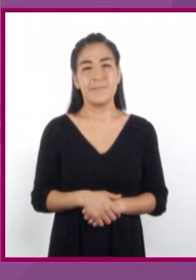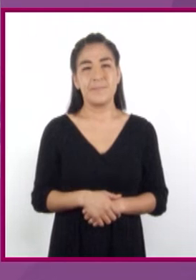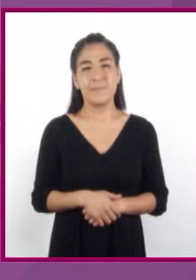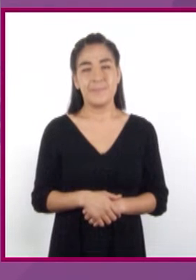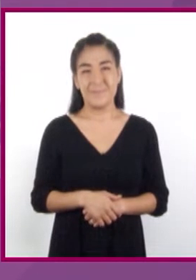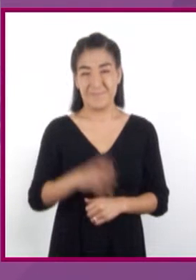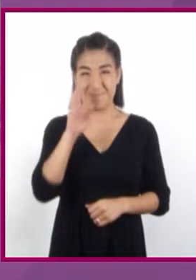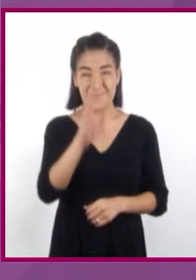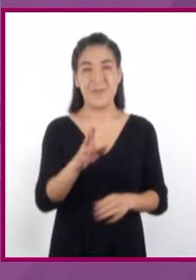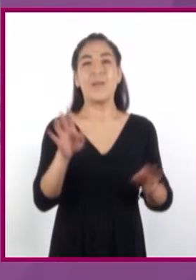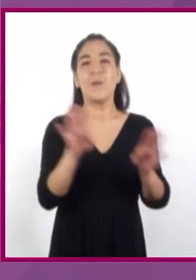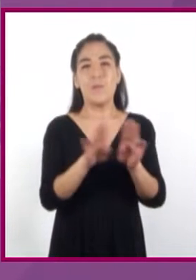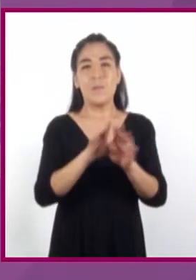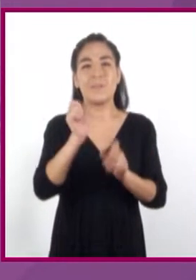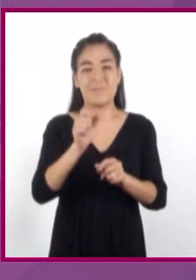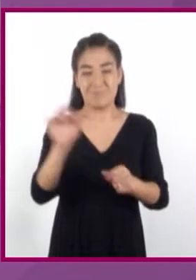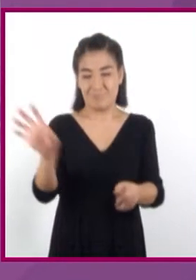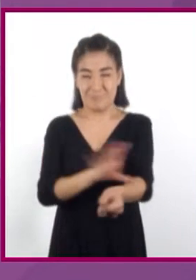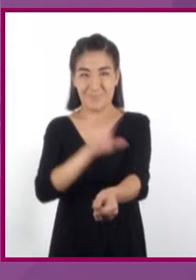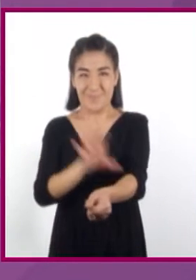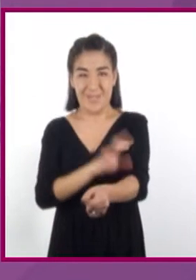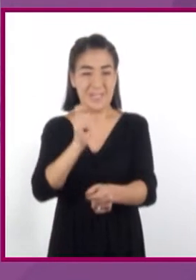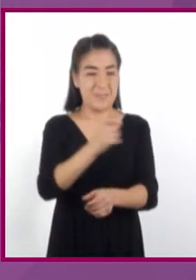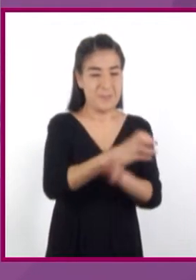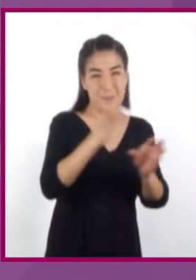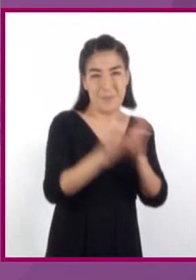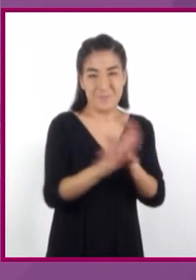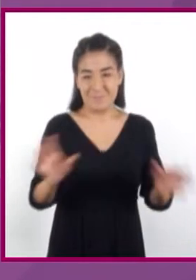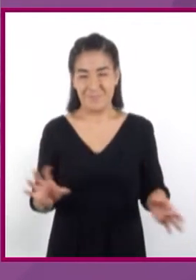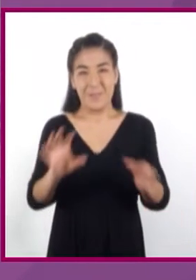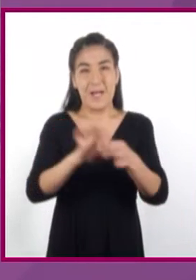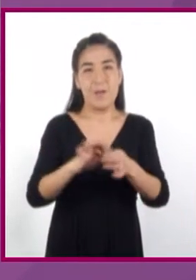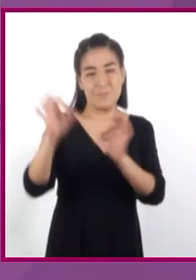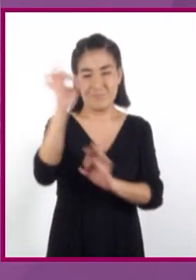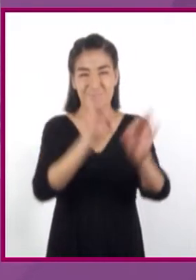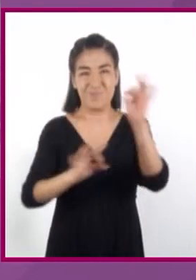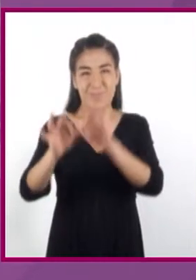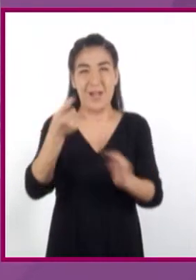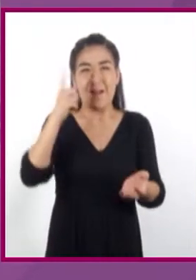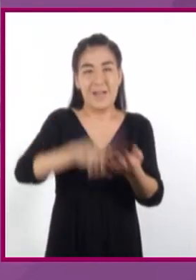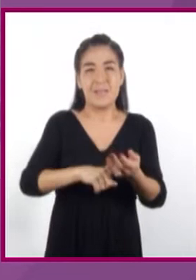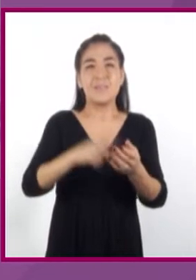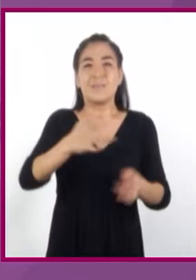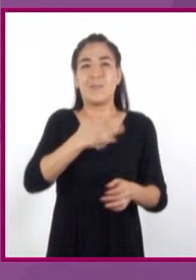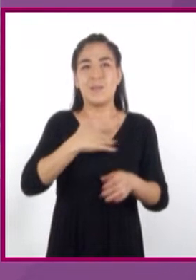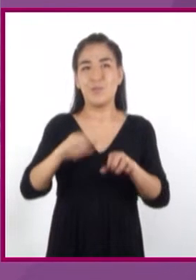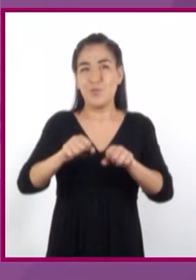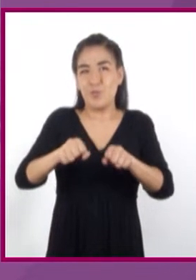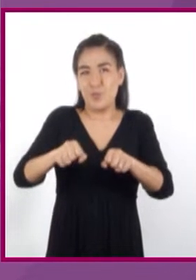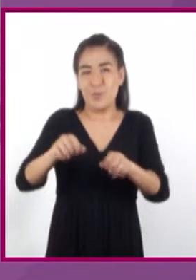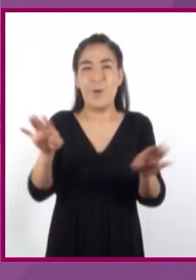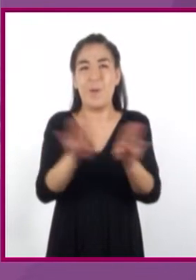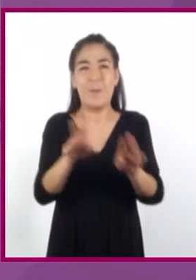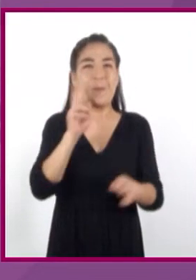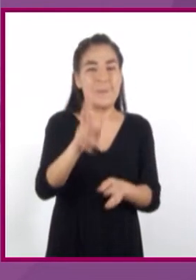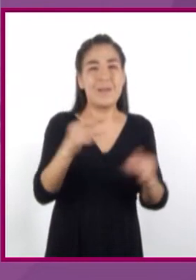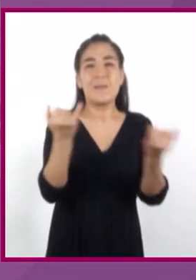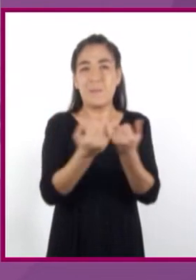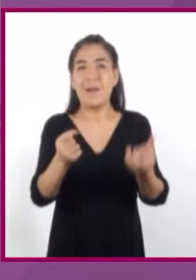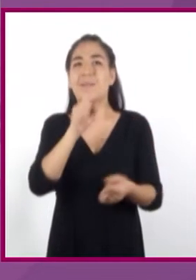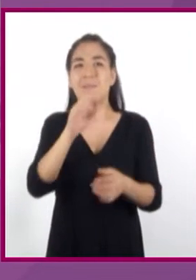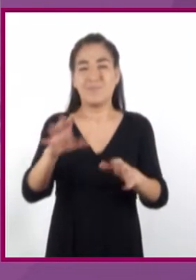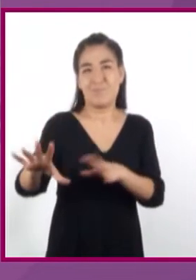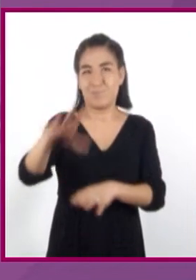Al comunicar energía a una sustancia, las moléculas que la conforman comienzan a vibrar y luego a desplazarse con mayor